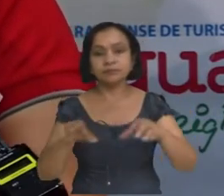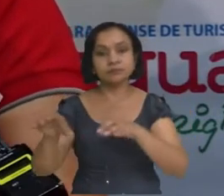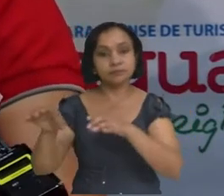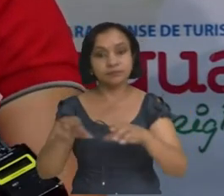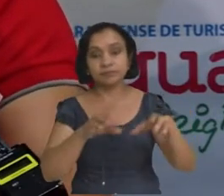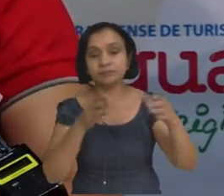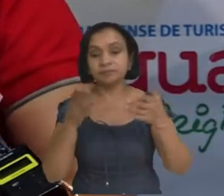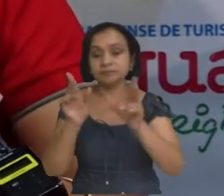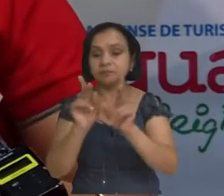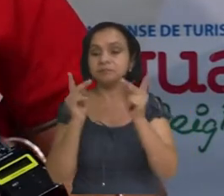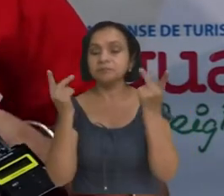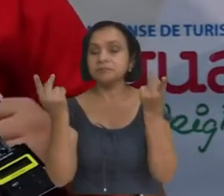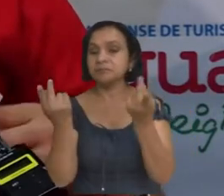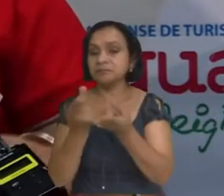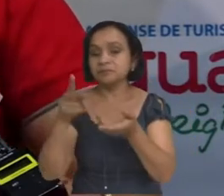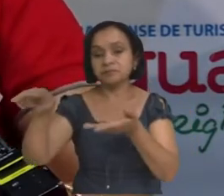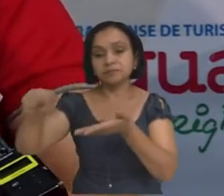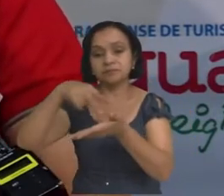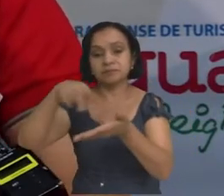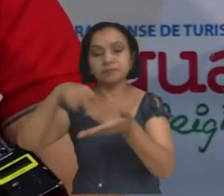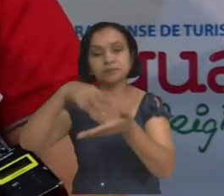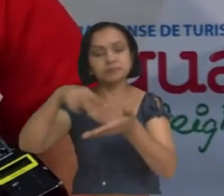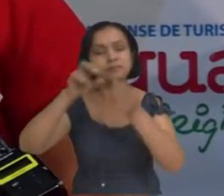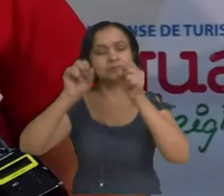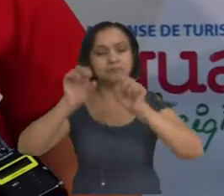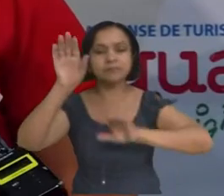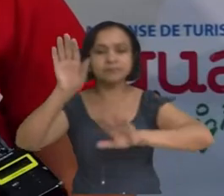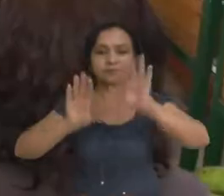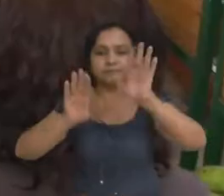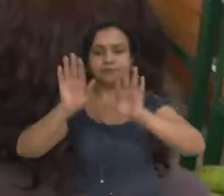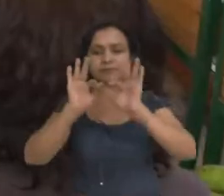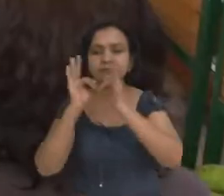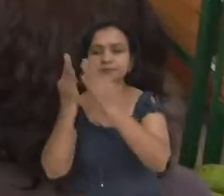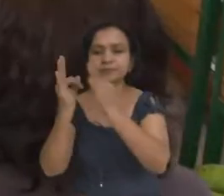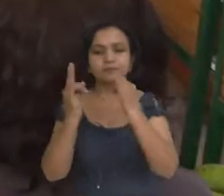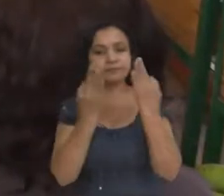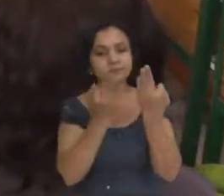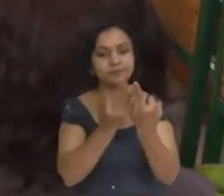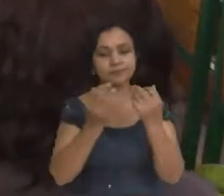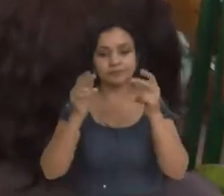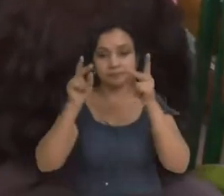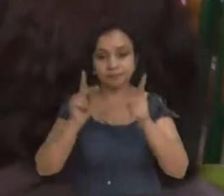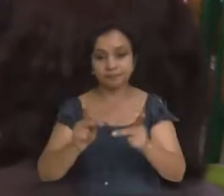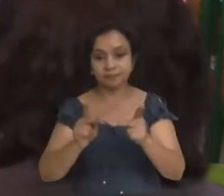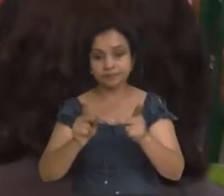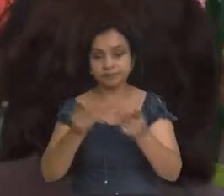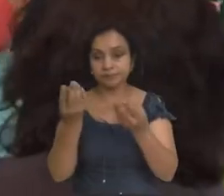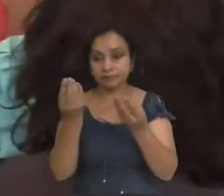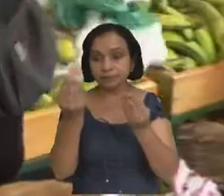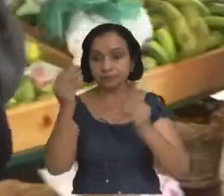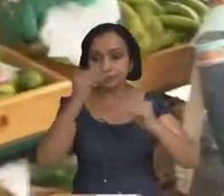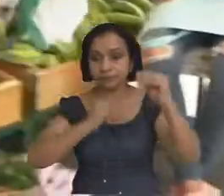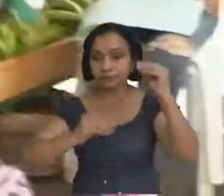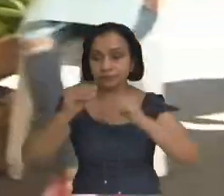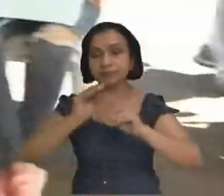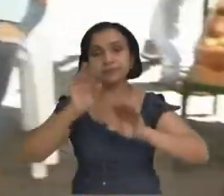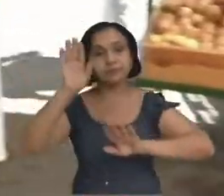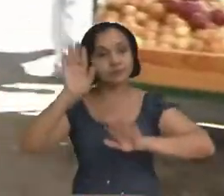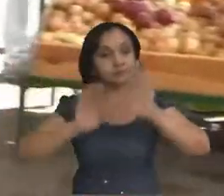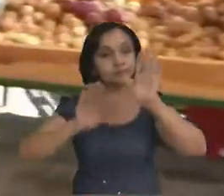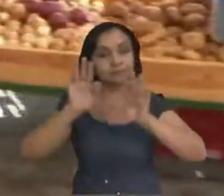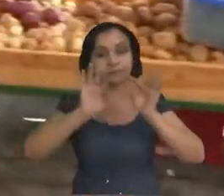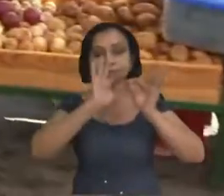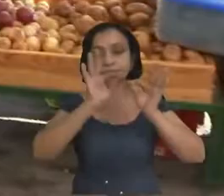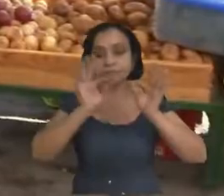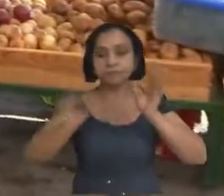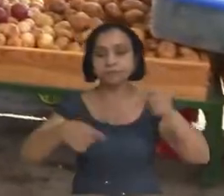una fiesta popular para que puedan participar las familias. Los protagonistas de la economía familiar participarán en la Feria